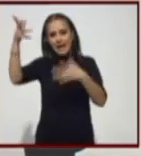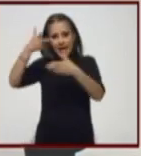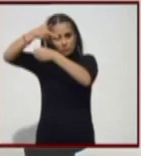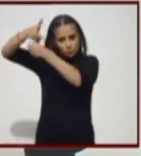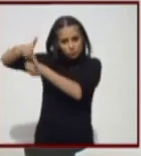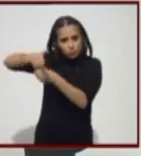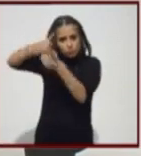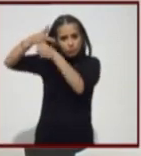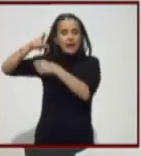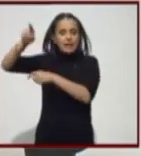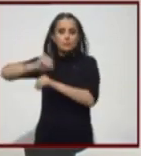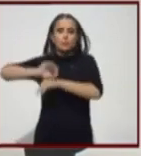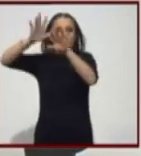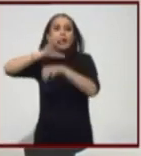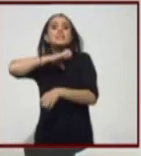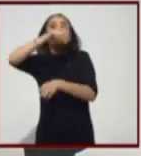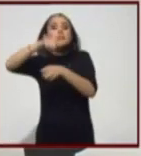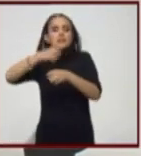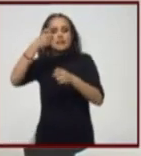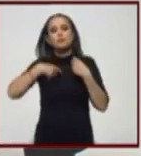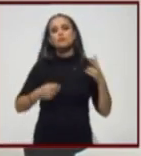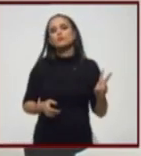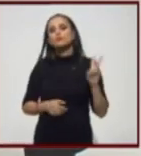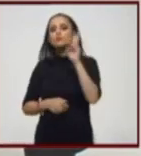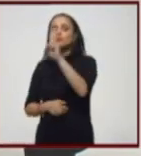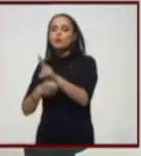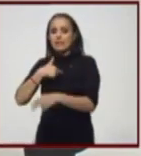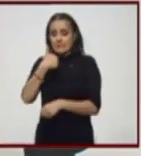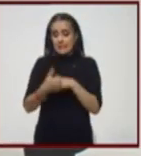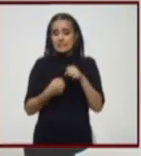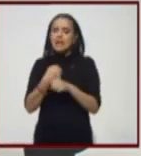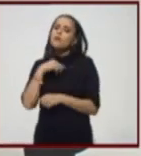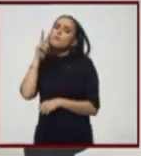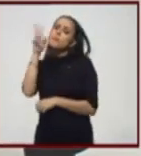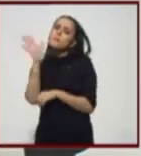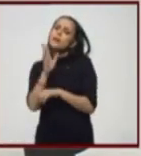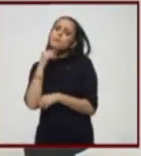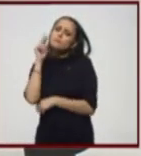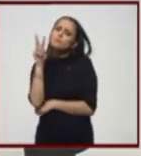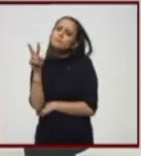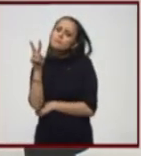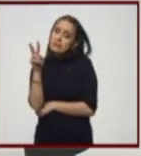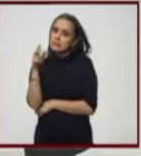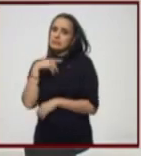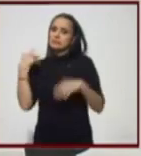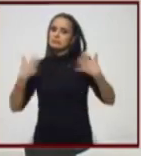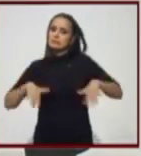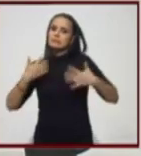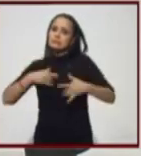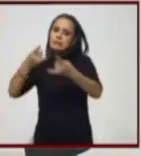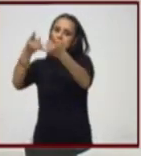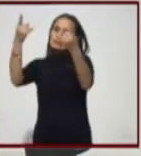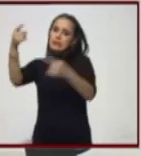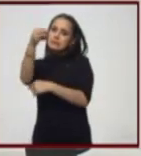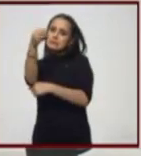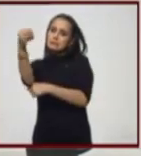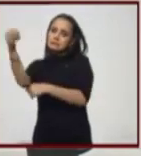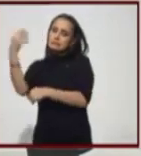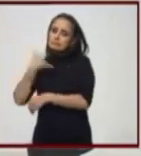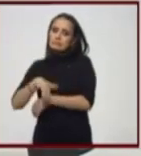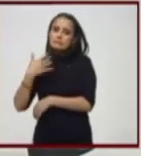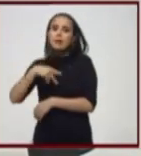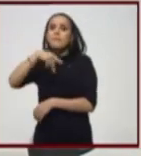hizo una proyección especial y yo a los seis años vi esa película y dije por un lado me impactó la historia pero por otro lado dije